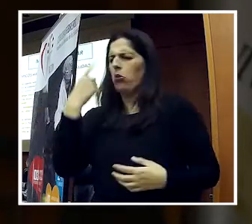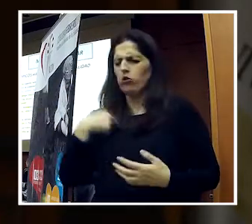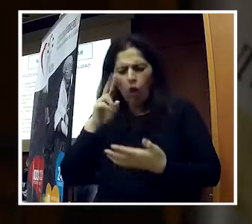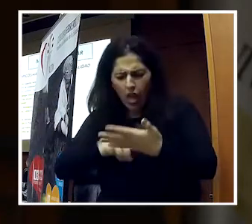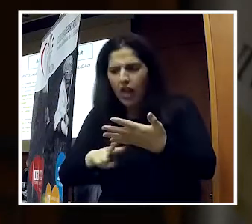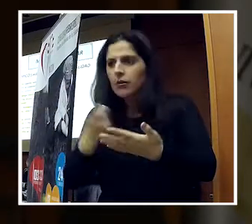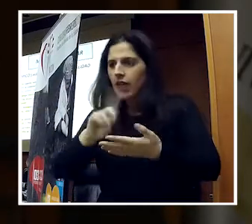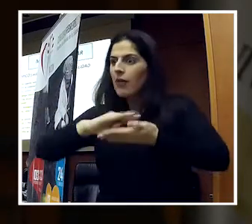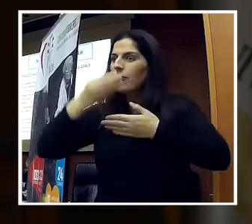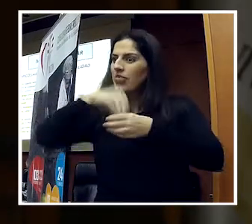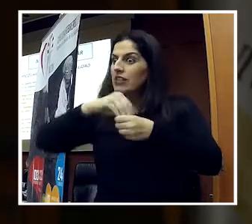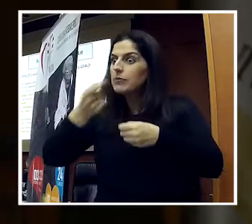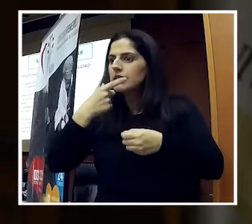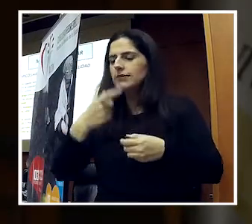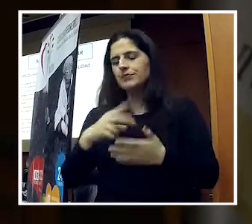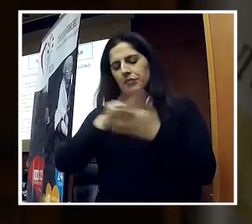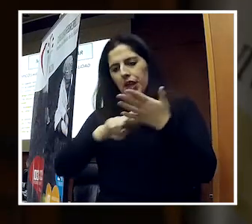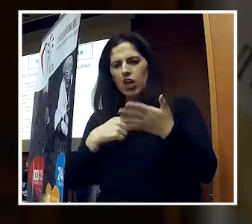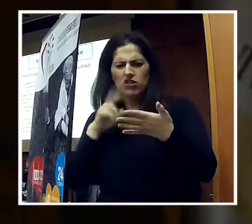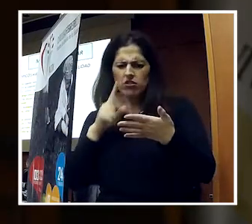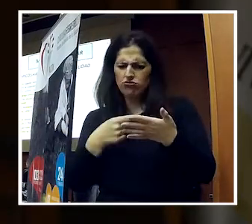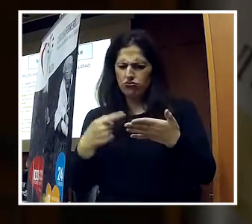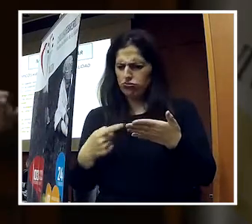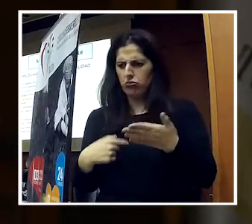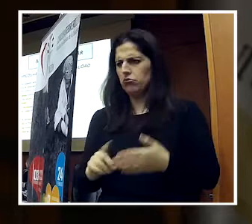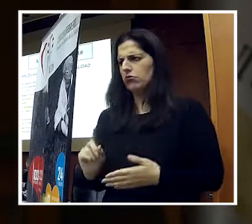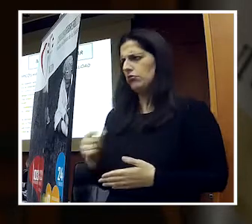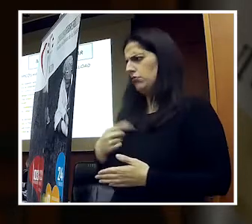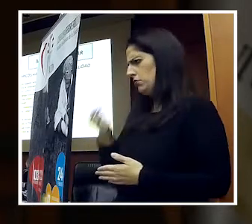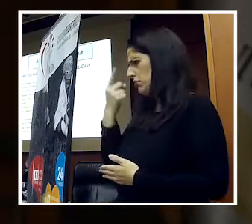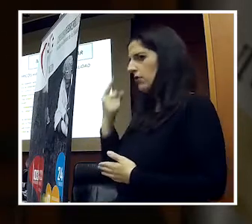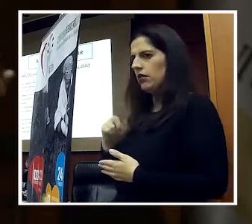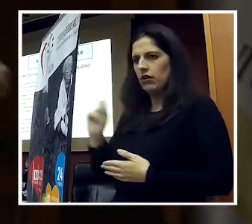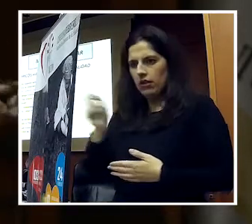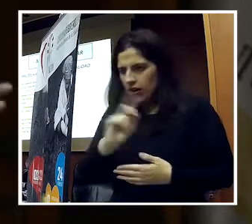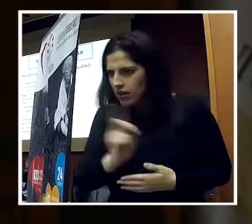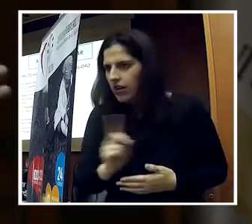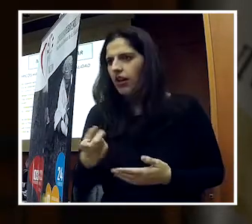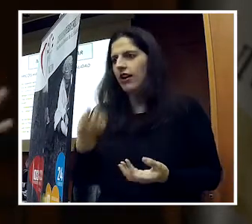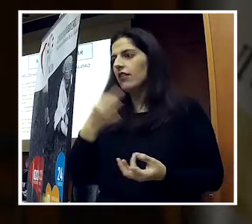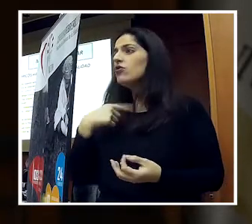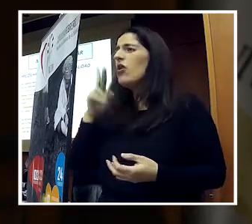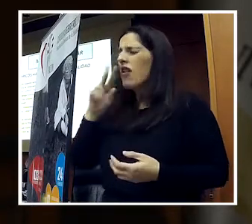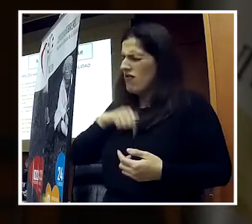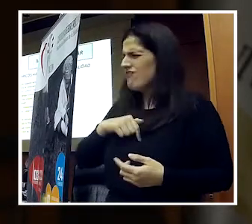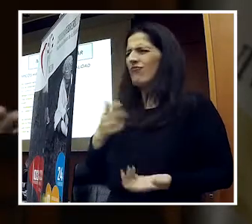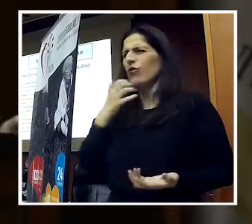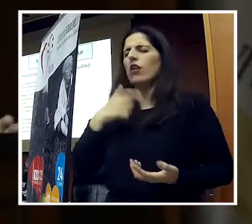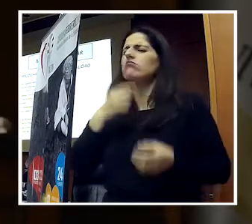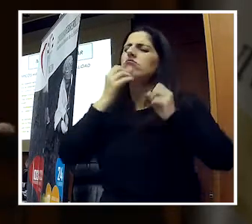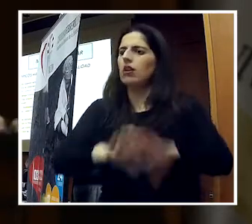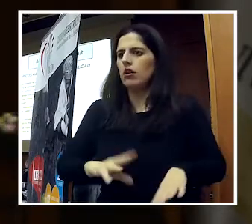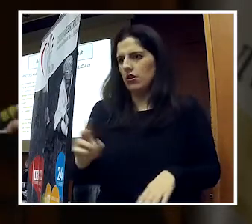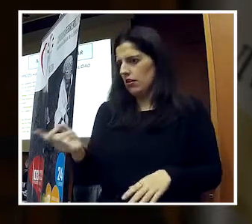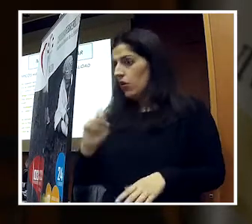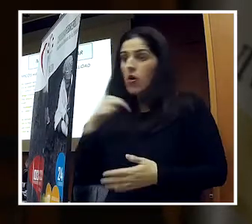prospecto, que esa es otra, y como vienen tantas contraindicaciones, yo me voy a tomar solo una, ¿no? Como he notado alguna cosa rara, yo dejé de tomármela. Eso es otra cosa muy